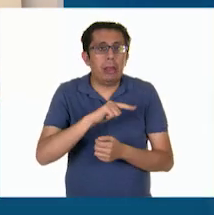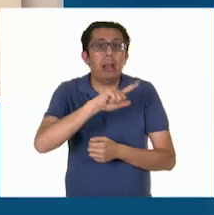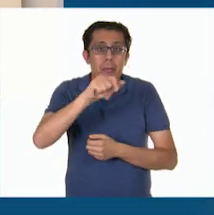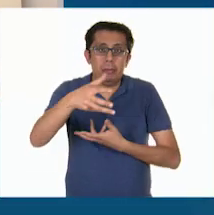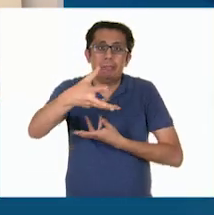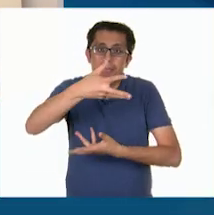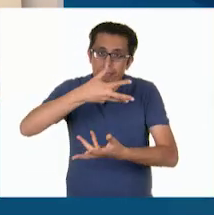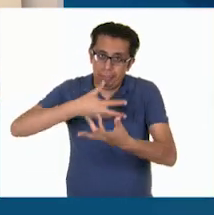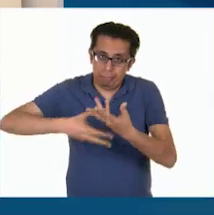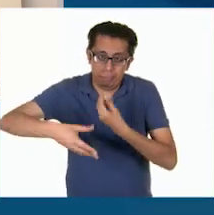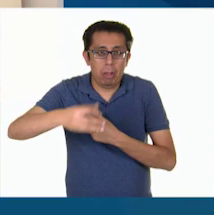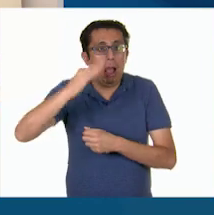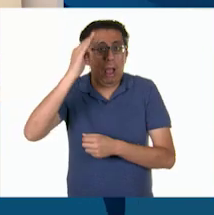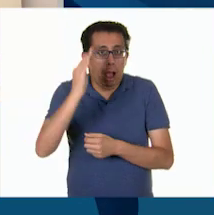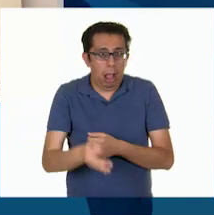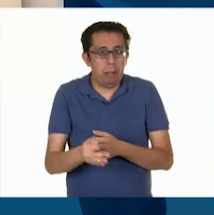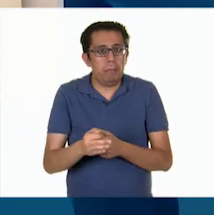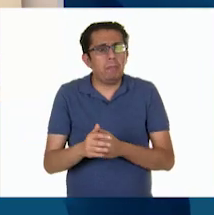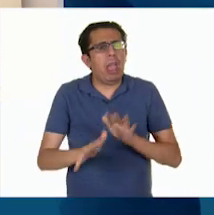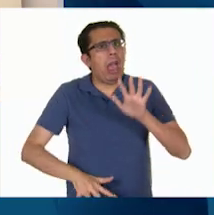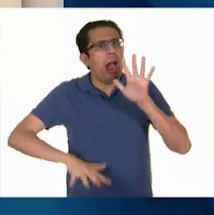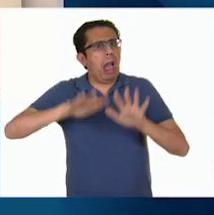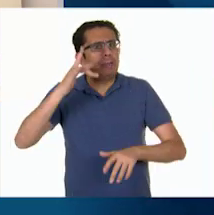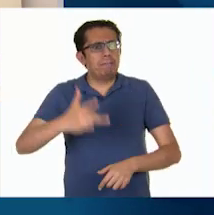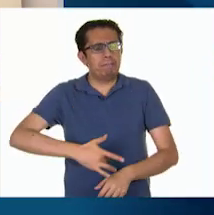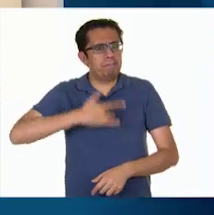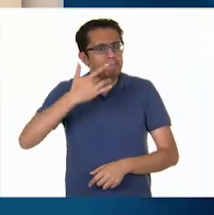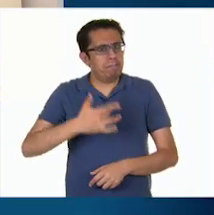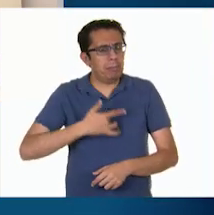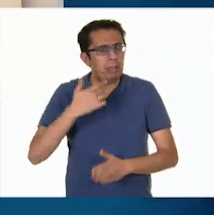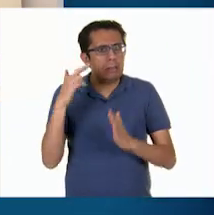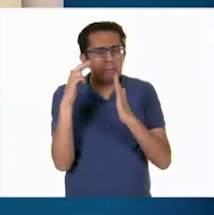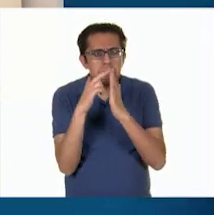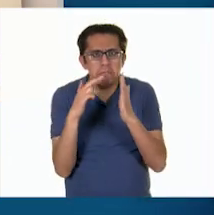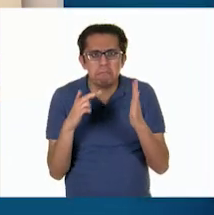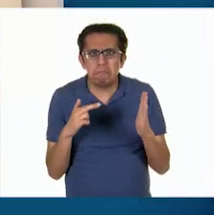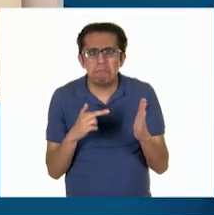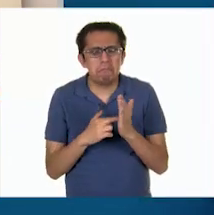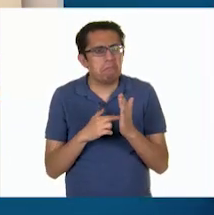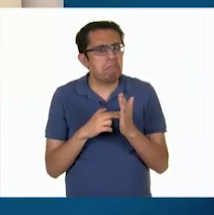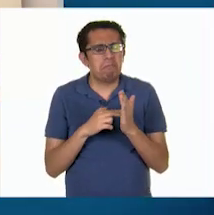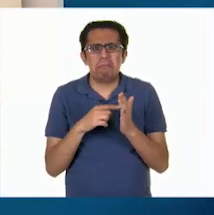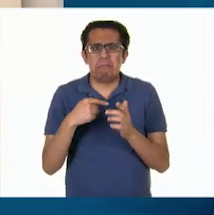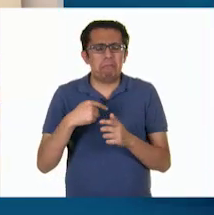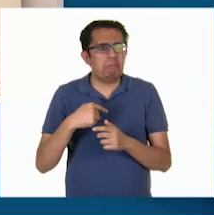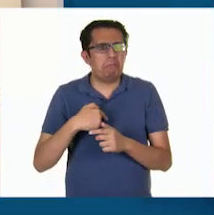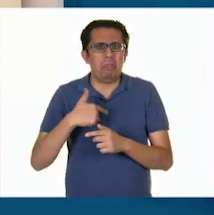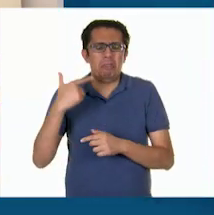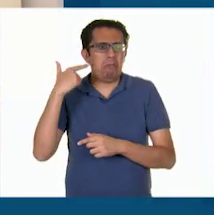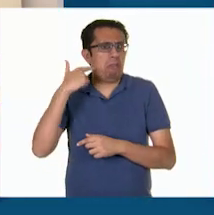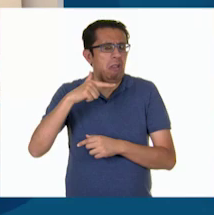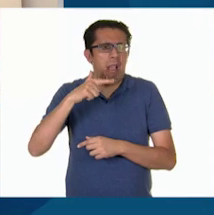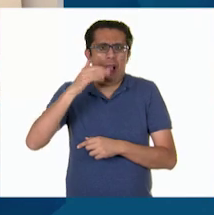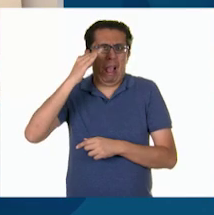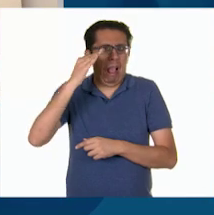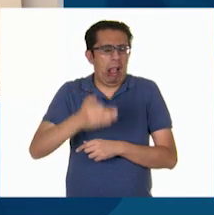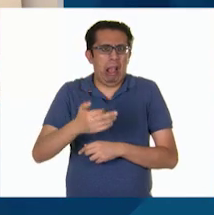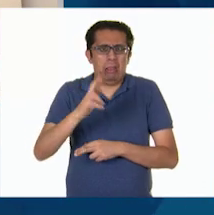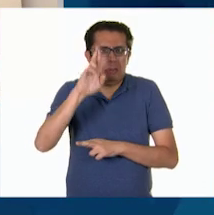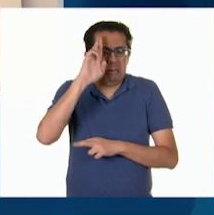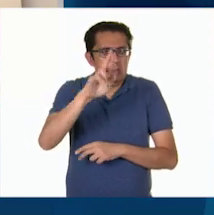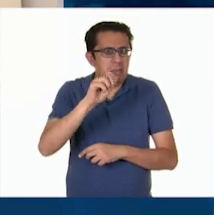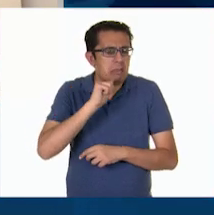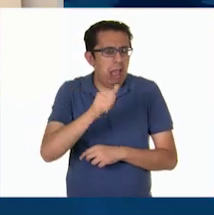Hay ocasiones en las que sentimos que algunas normas no estamos dispuestos a respetarlas, a